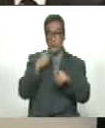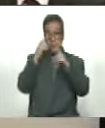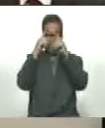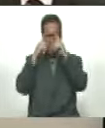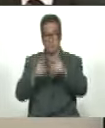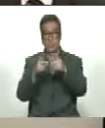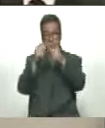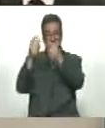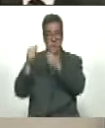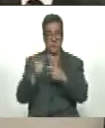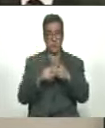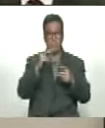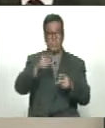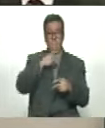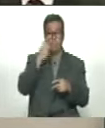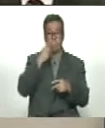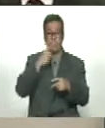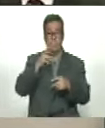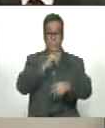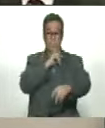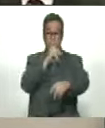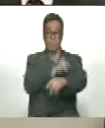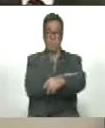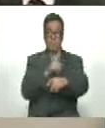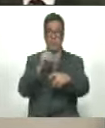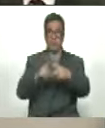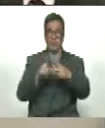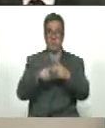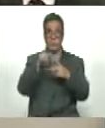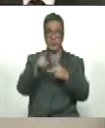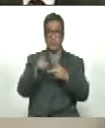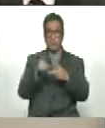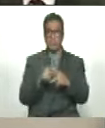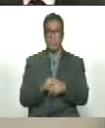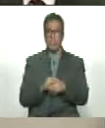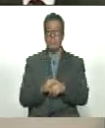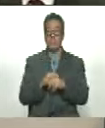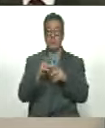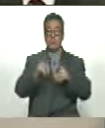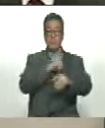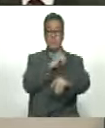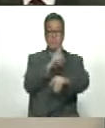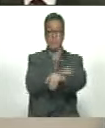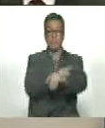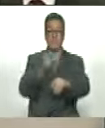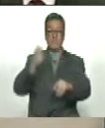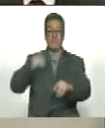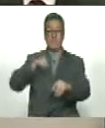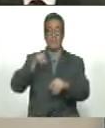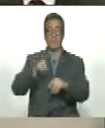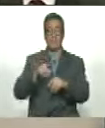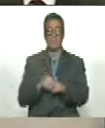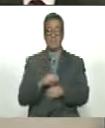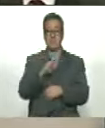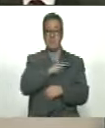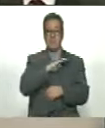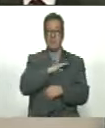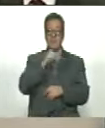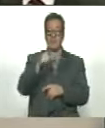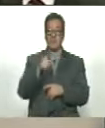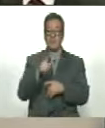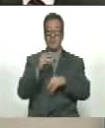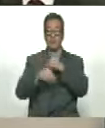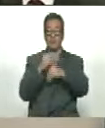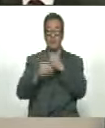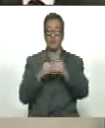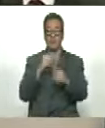la economía política del poder. Un minuto, diputado. Ya termino con esto. El poder se tiene y se